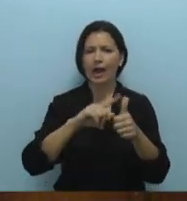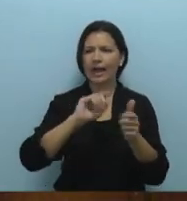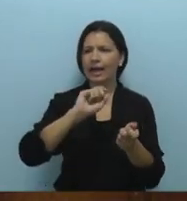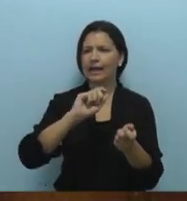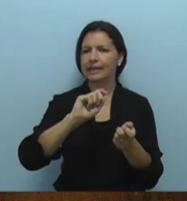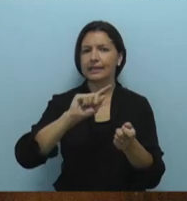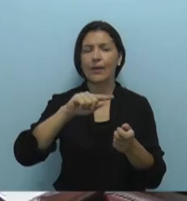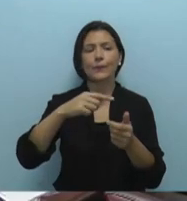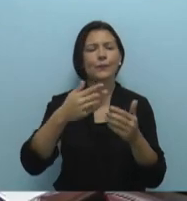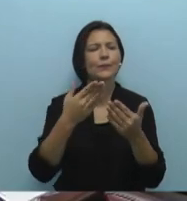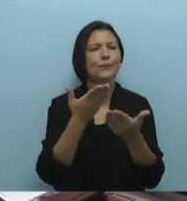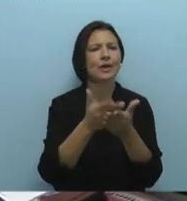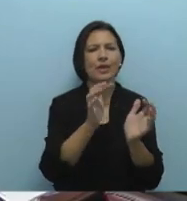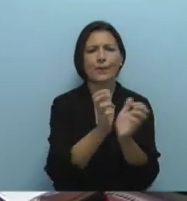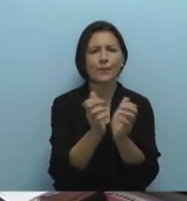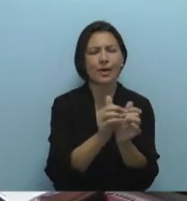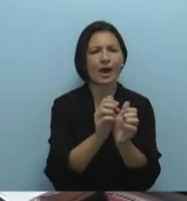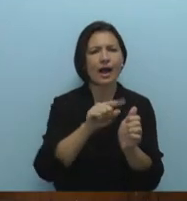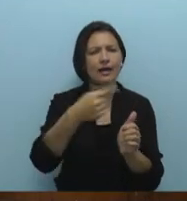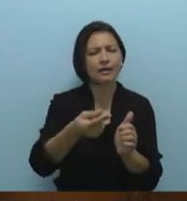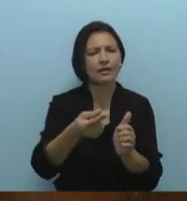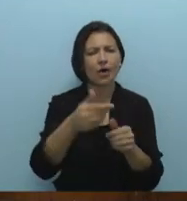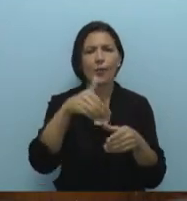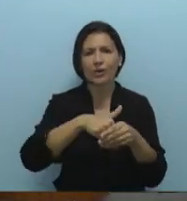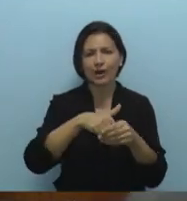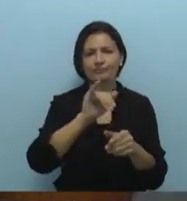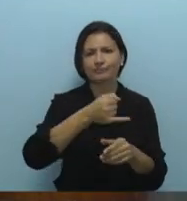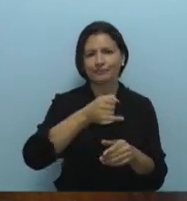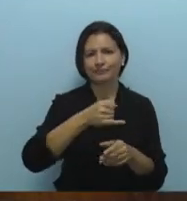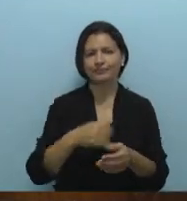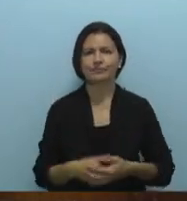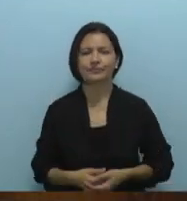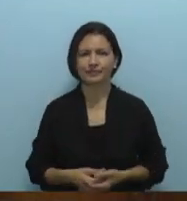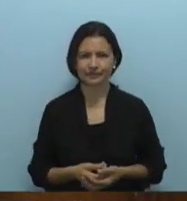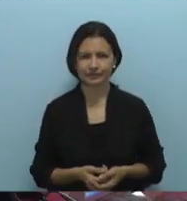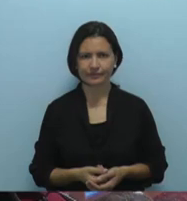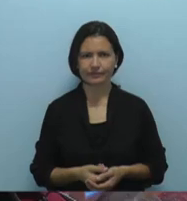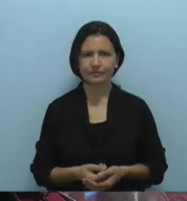preferencia de la diputada Granata. Aprobado. Tiene la palabra el diputado José Corral.